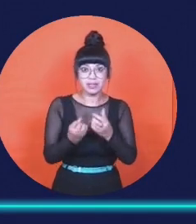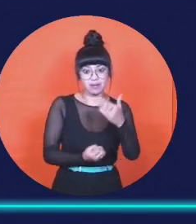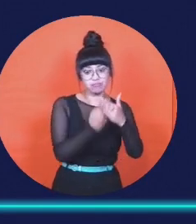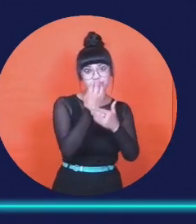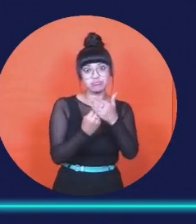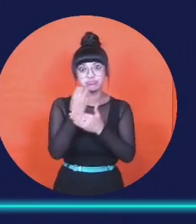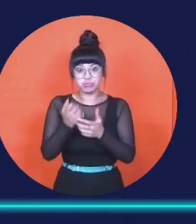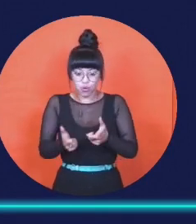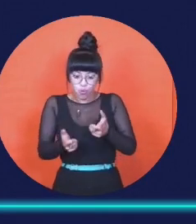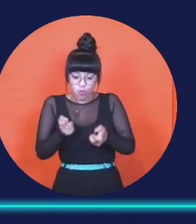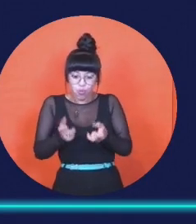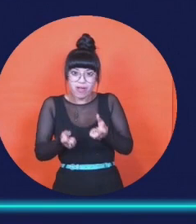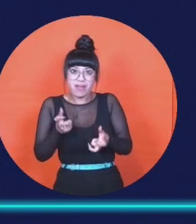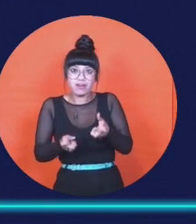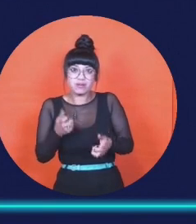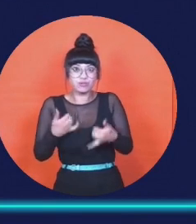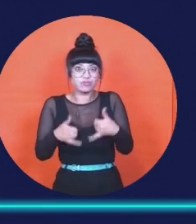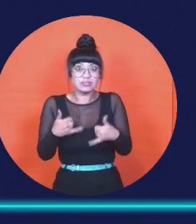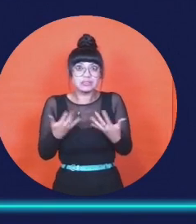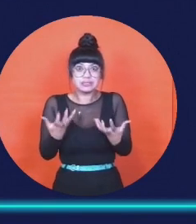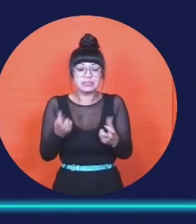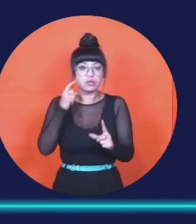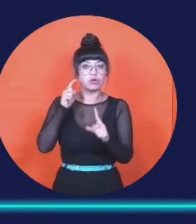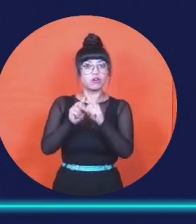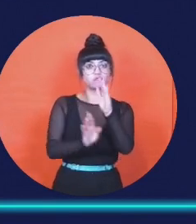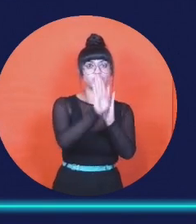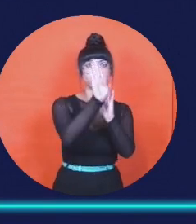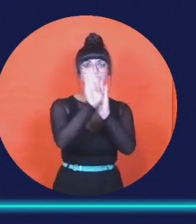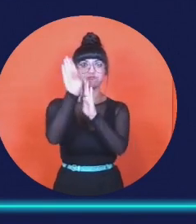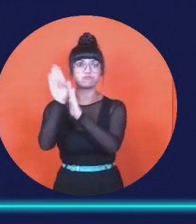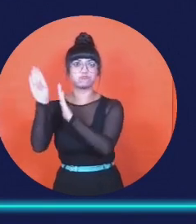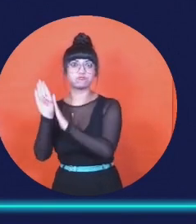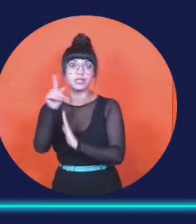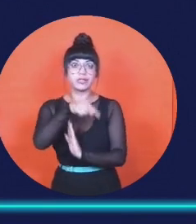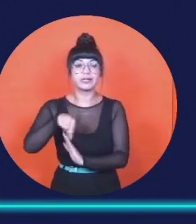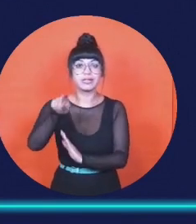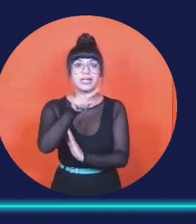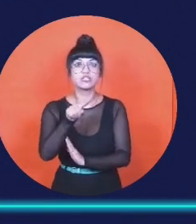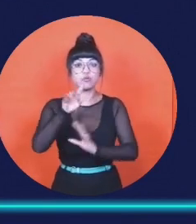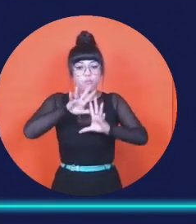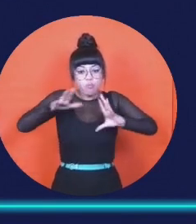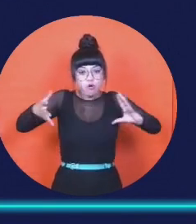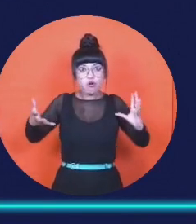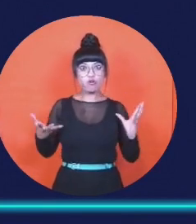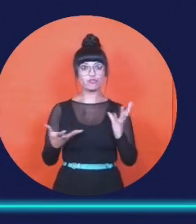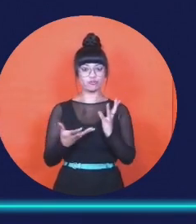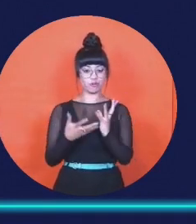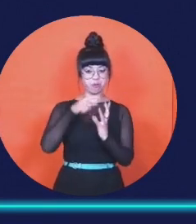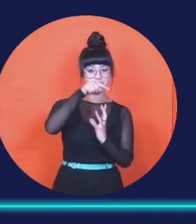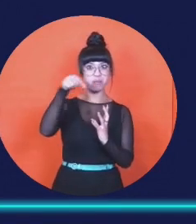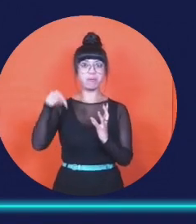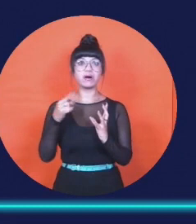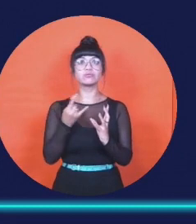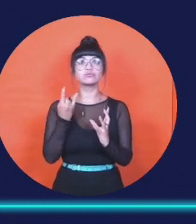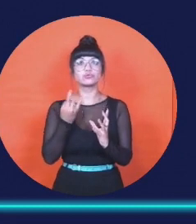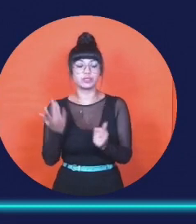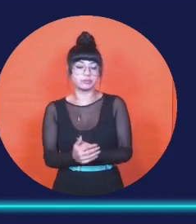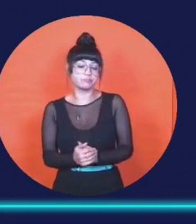crear juegos exitosos y queríamos que esos juegos tuvieran un mercado global. Entonces, desde ese punto de partida